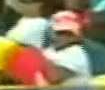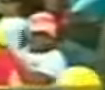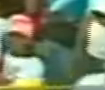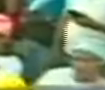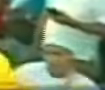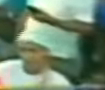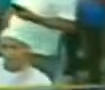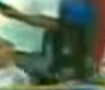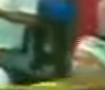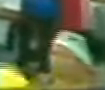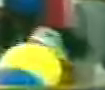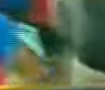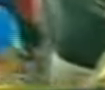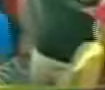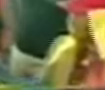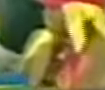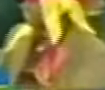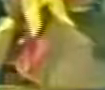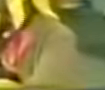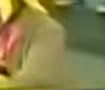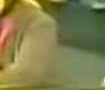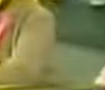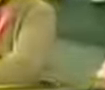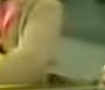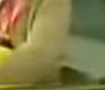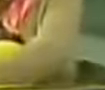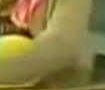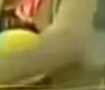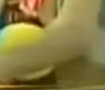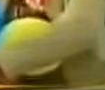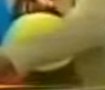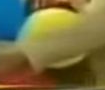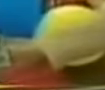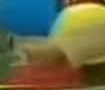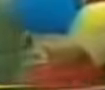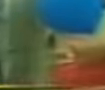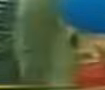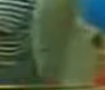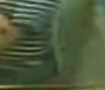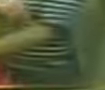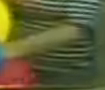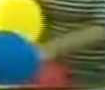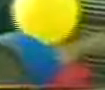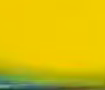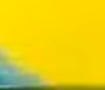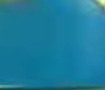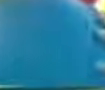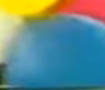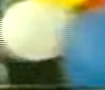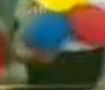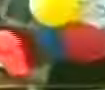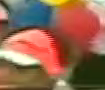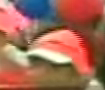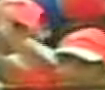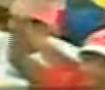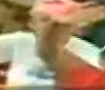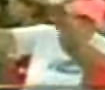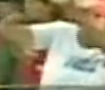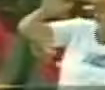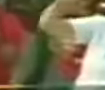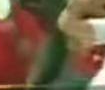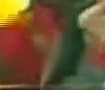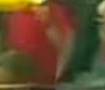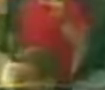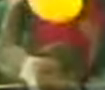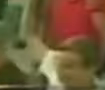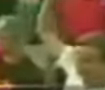defensa, así como otros actores nacionales, han plasmado su propuesta que serán elevadas para